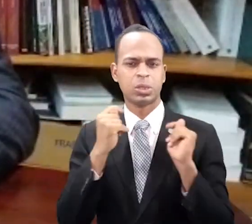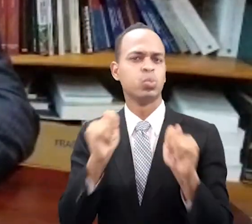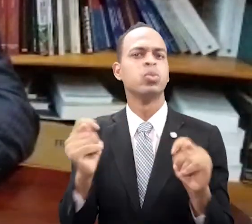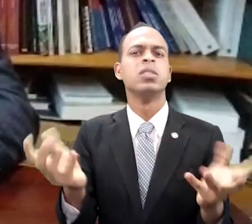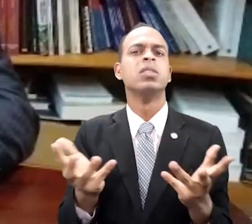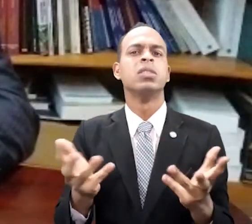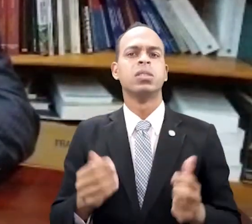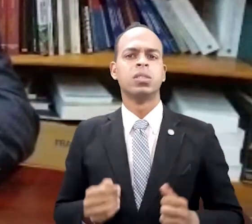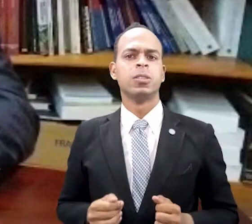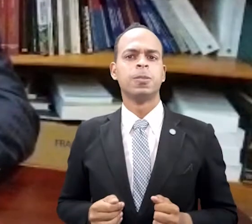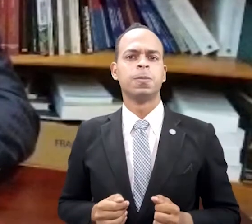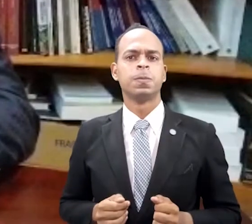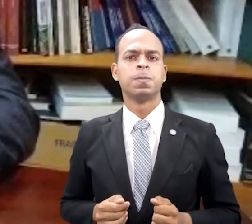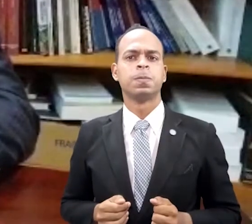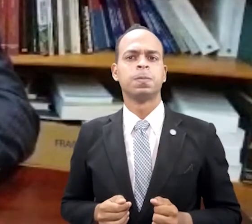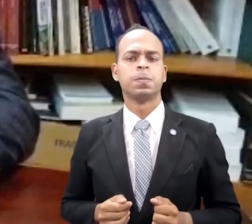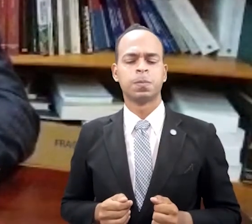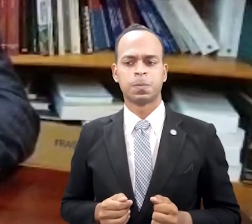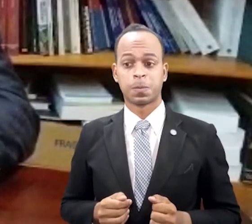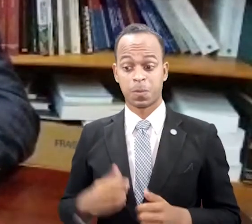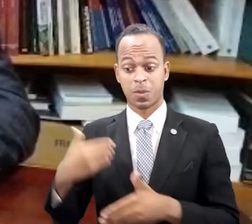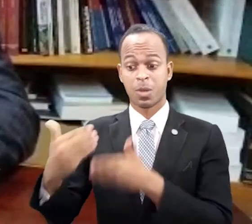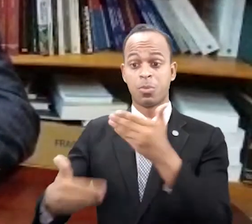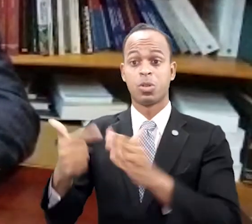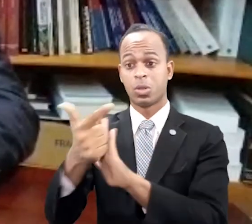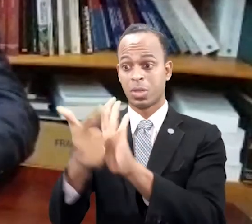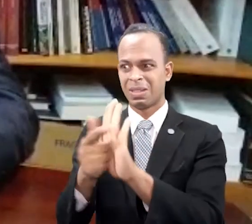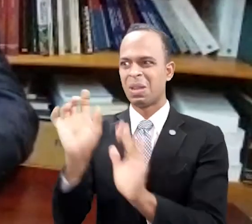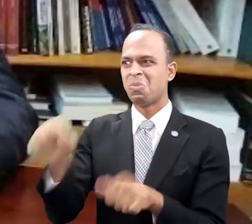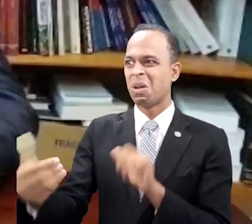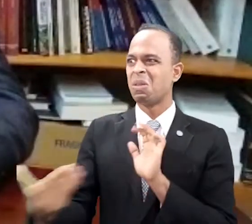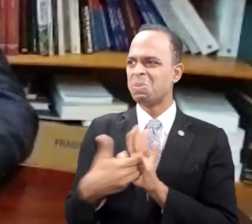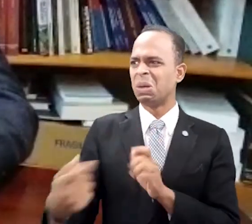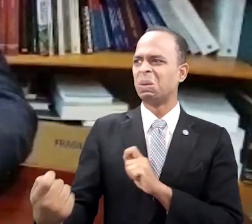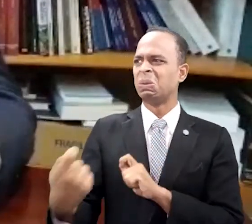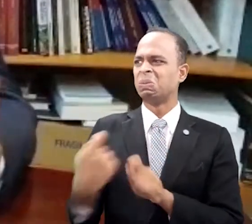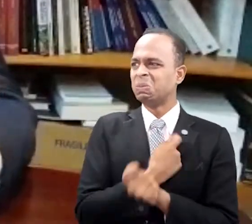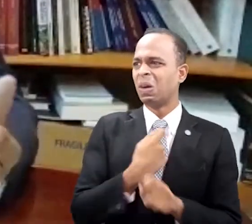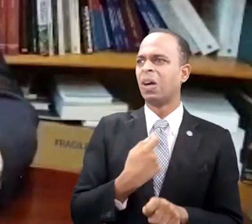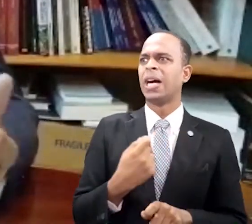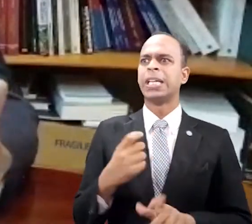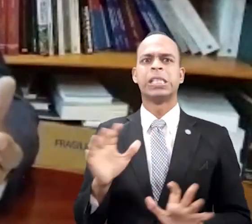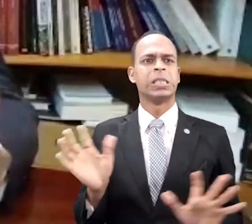obviamente, de que procesos legislativos que lo afectan